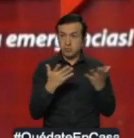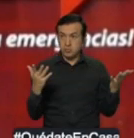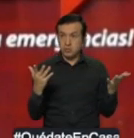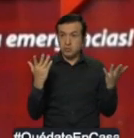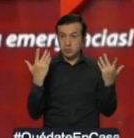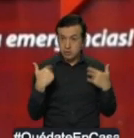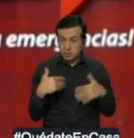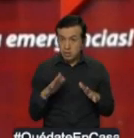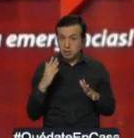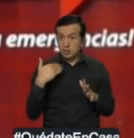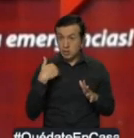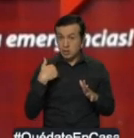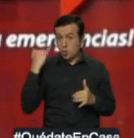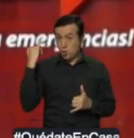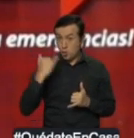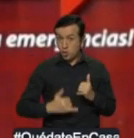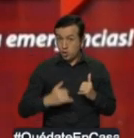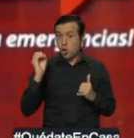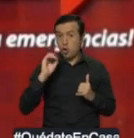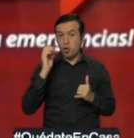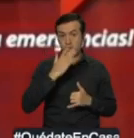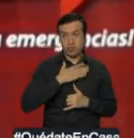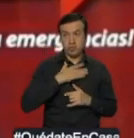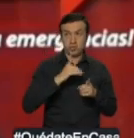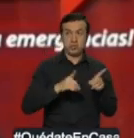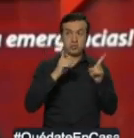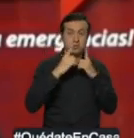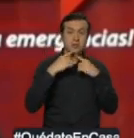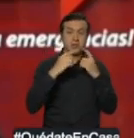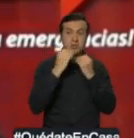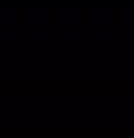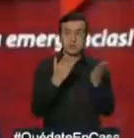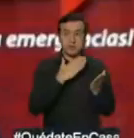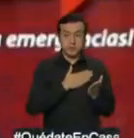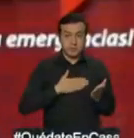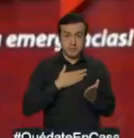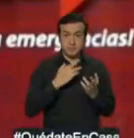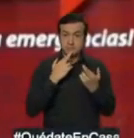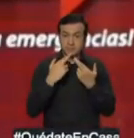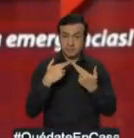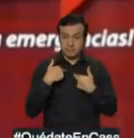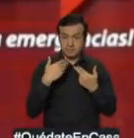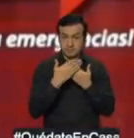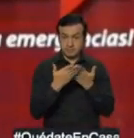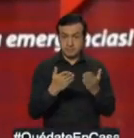contrario yo puedo dar los primeros datos me confirma doctor por favor